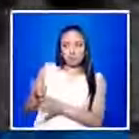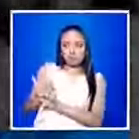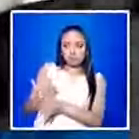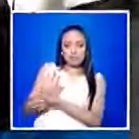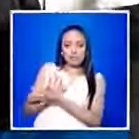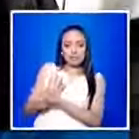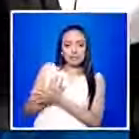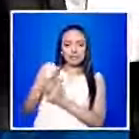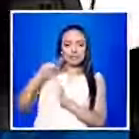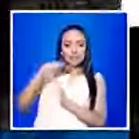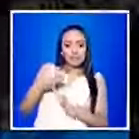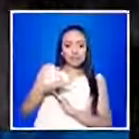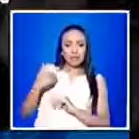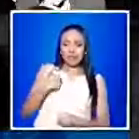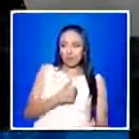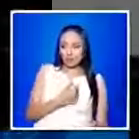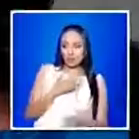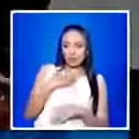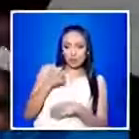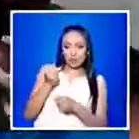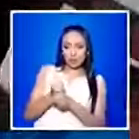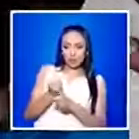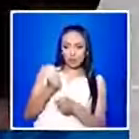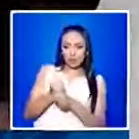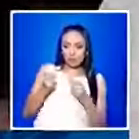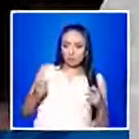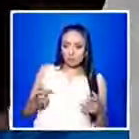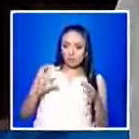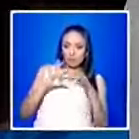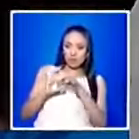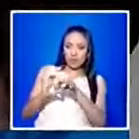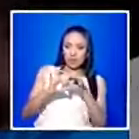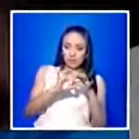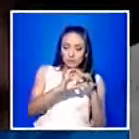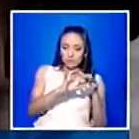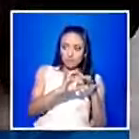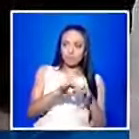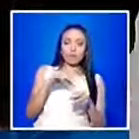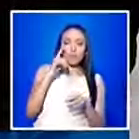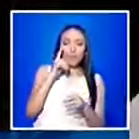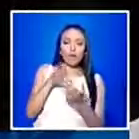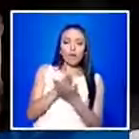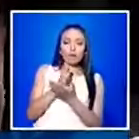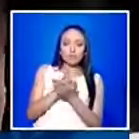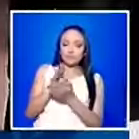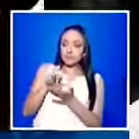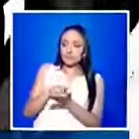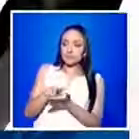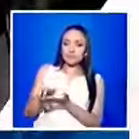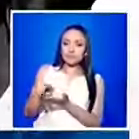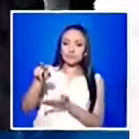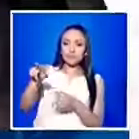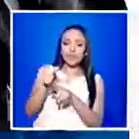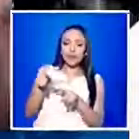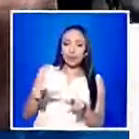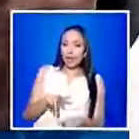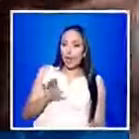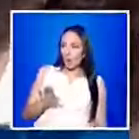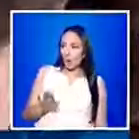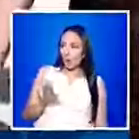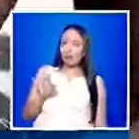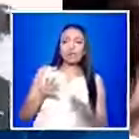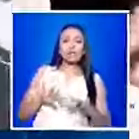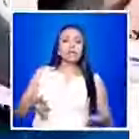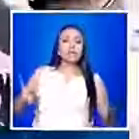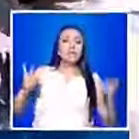esta percepción de que nosotros estamos trabajando de la mano para que puedan tener acceso a lugares históricos, a lugares